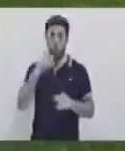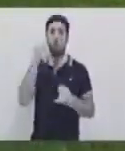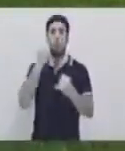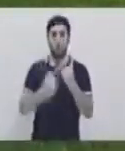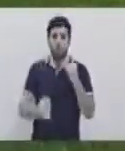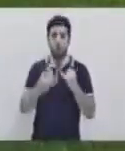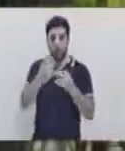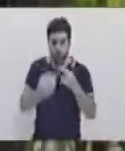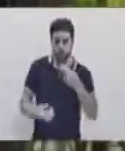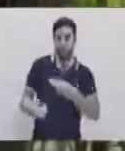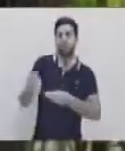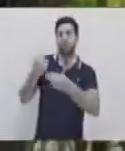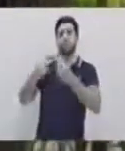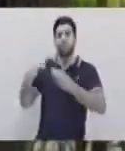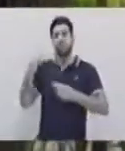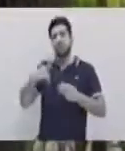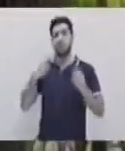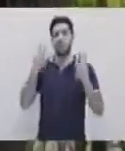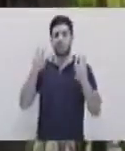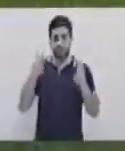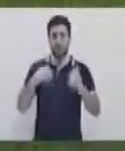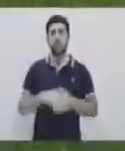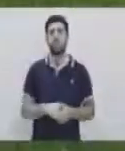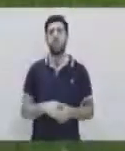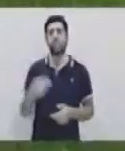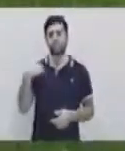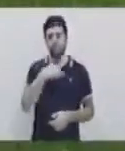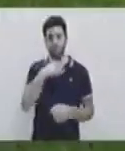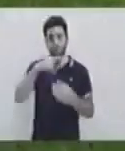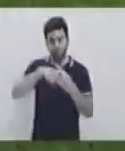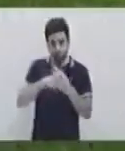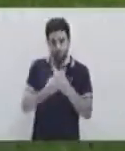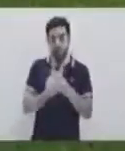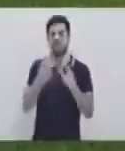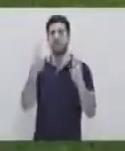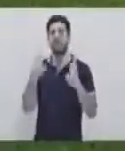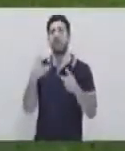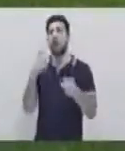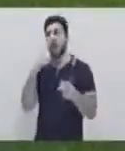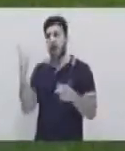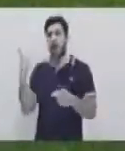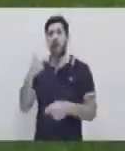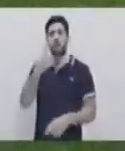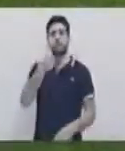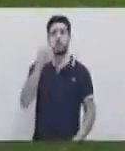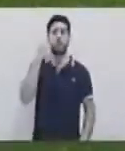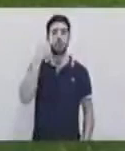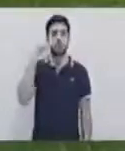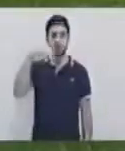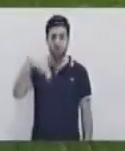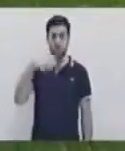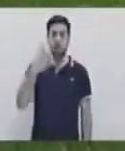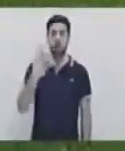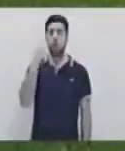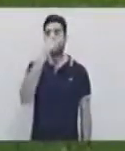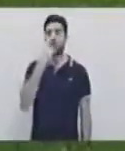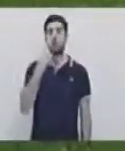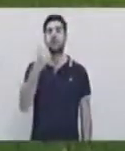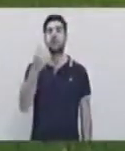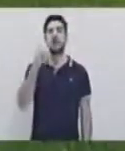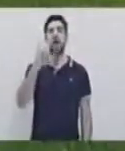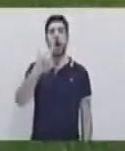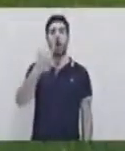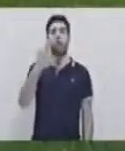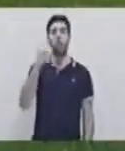ya de último hacemos un recapitulado de este segmento. Iniciamos con dinosaurio. Vamos a empuñar